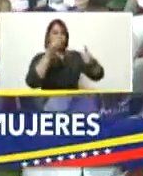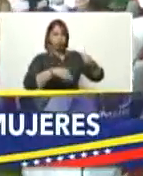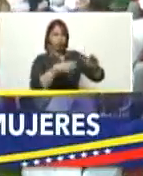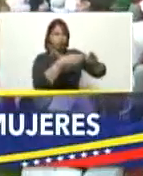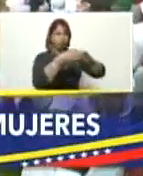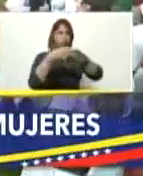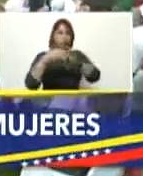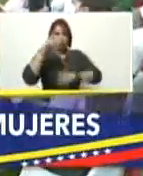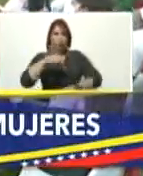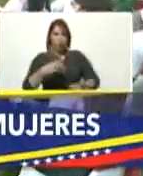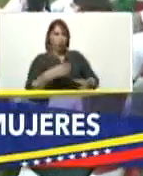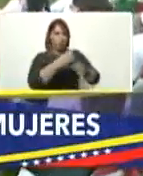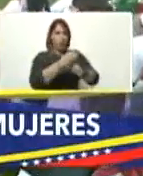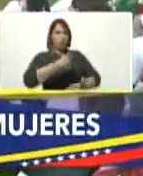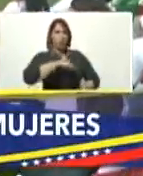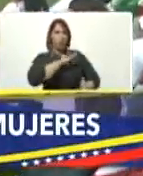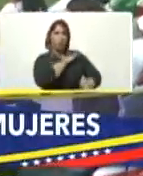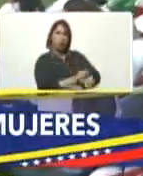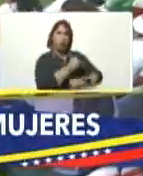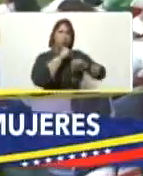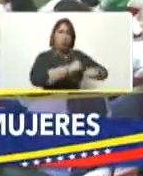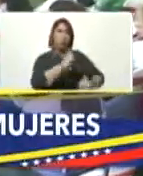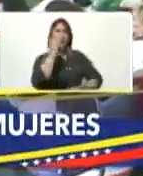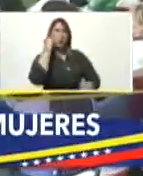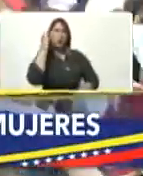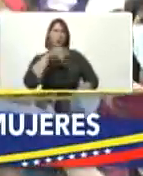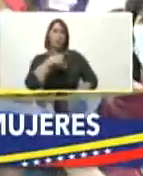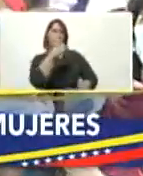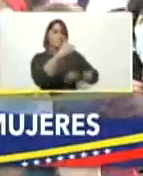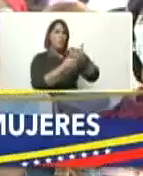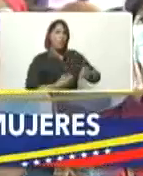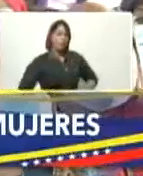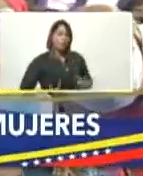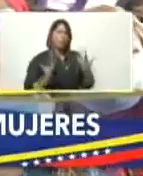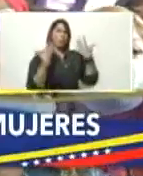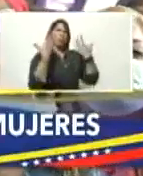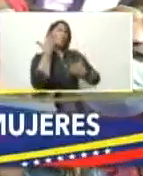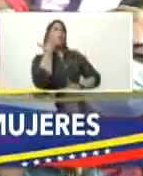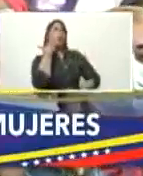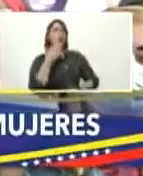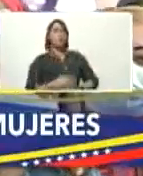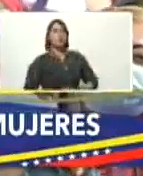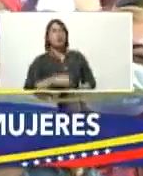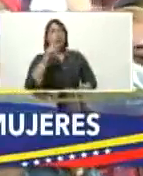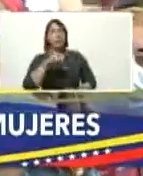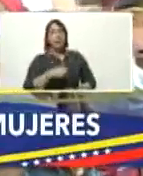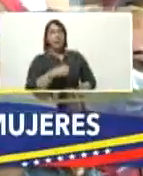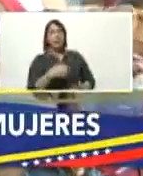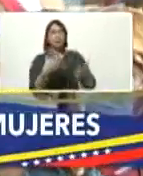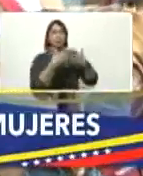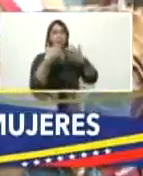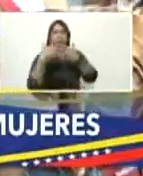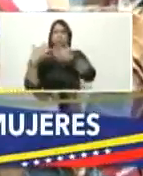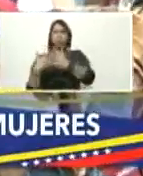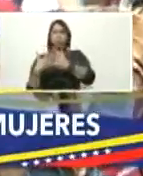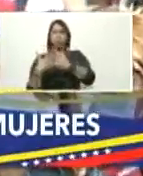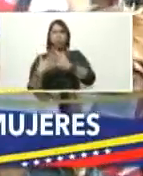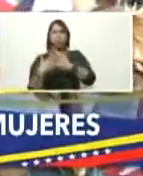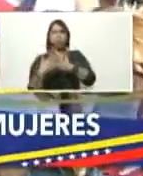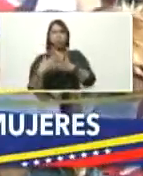organización, creemos en nuestra fuerza como mujeres que emana de nuestras madres, por ejemplo, que también fueron guerrilleras, luchadoras, de